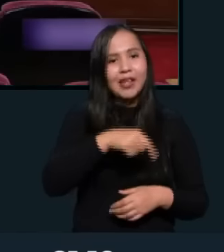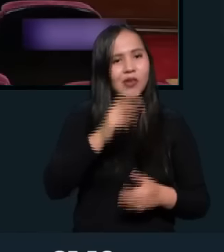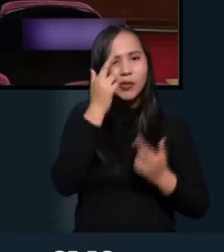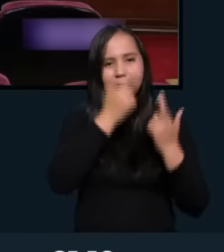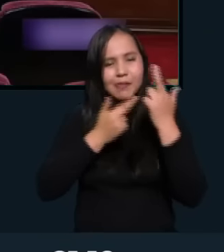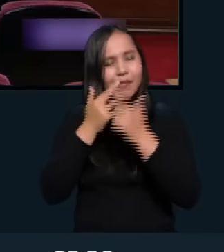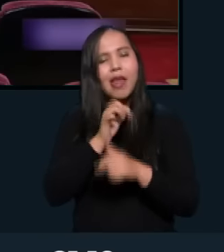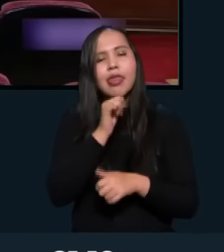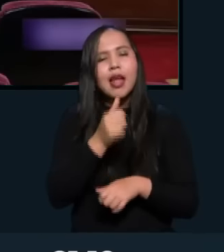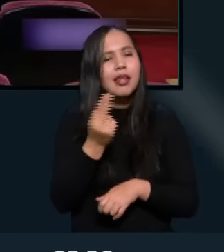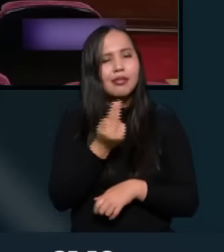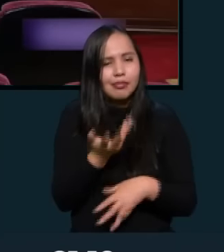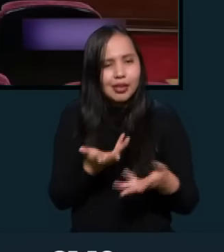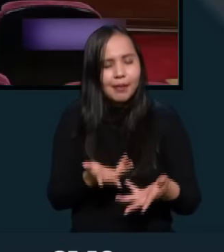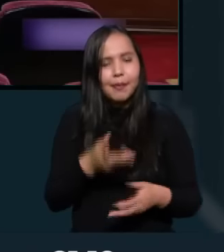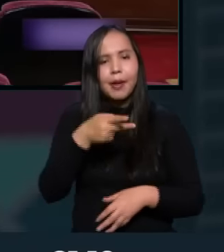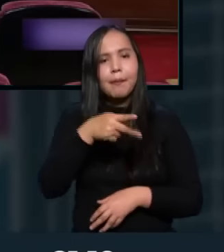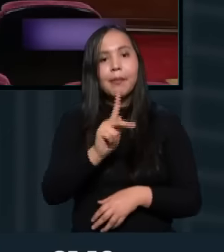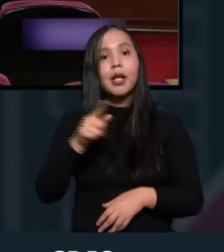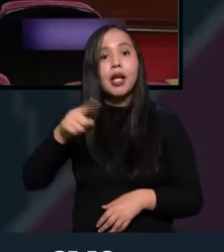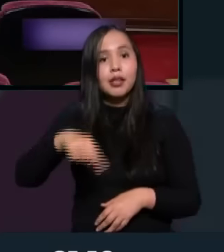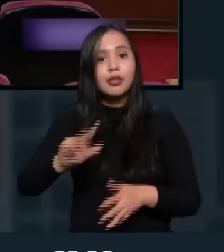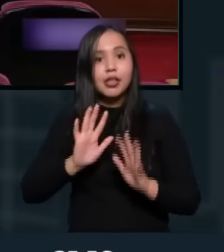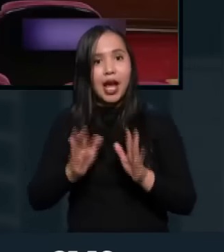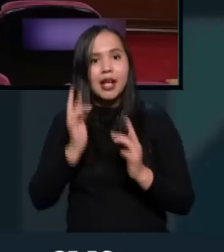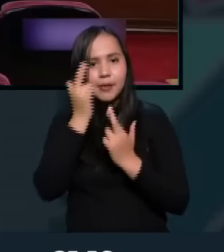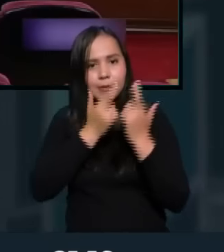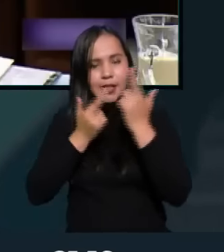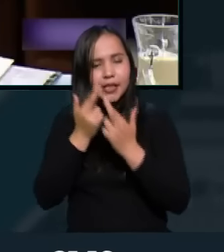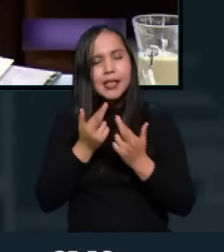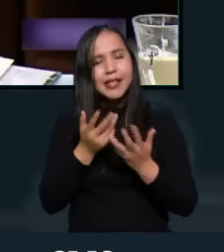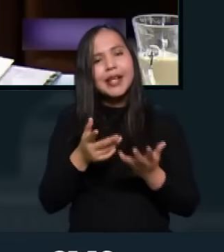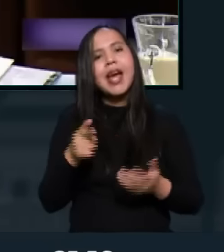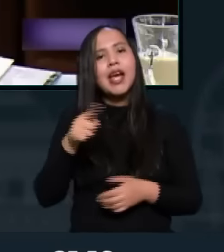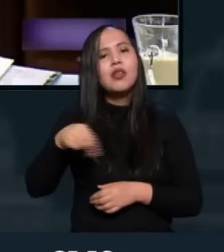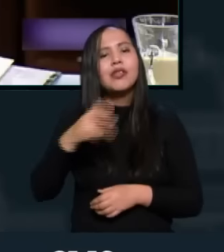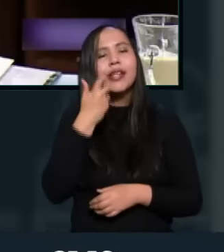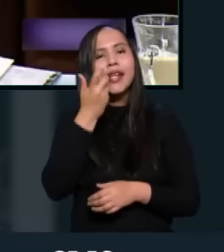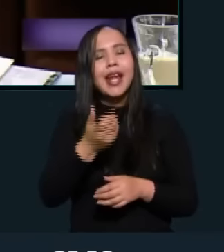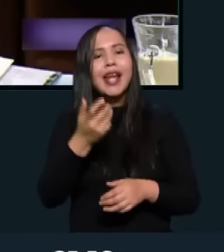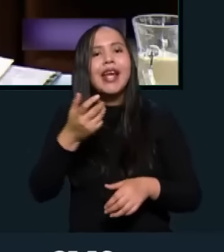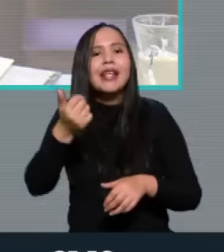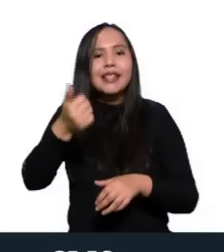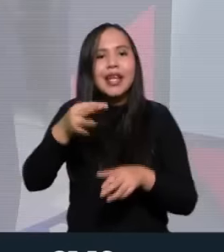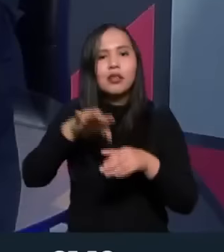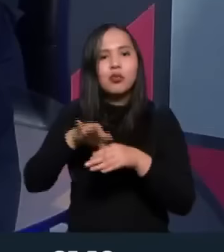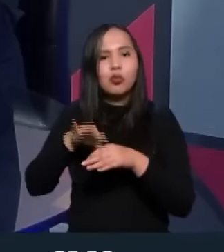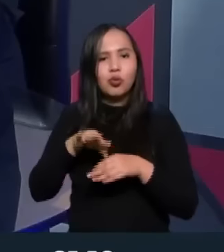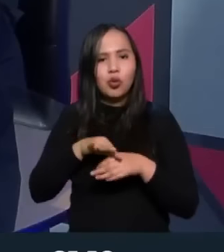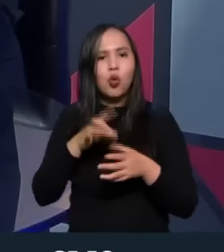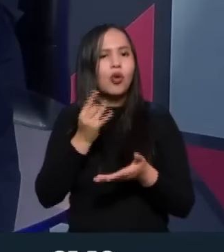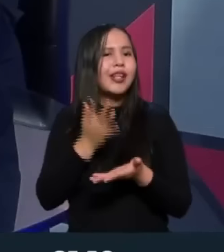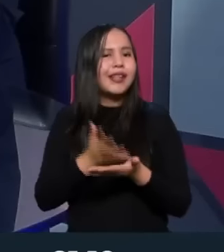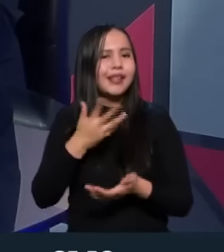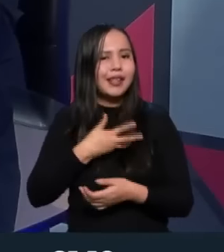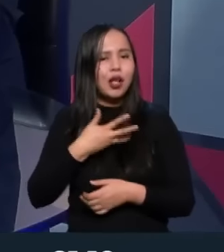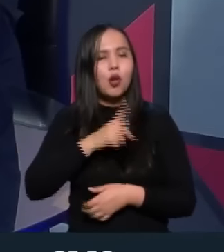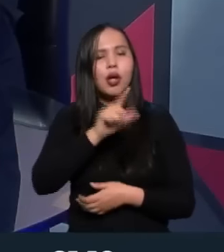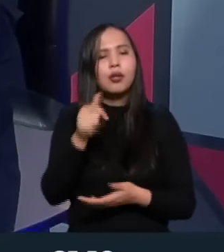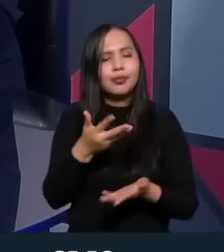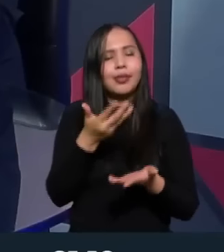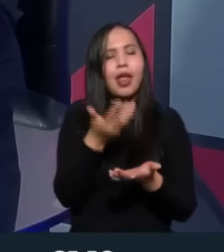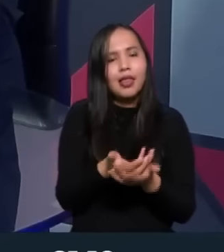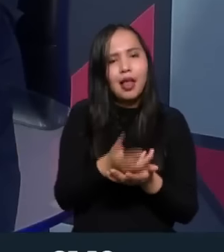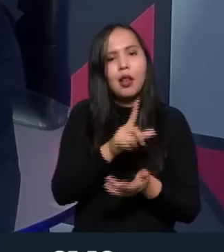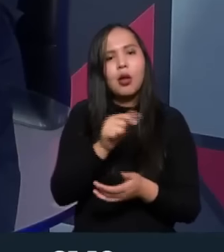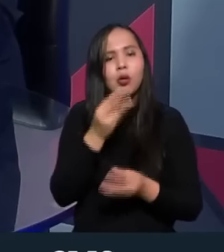caso, pero ya entrando al caso, se la querían aventar con una mayoría simple de 6 votos. Tuvieron el receso, se